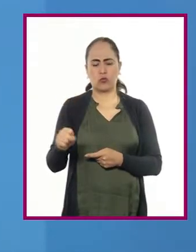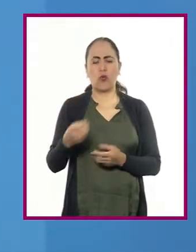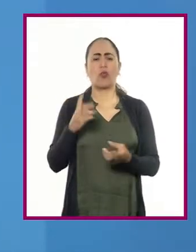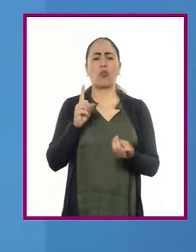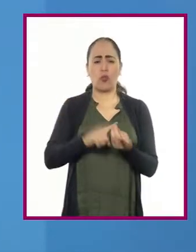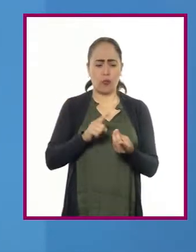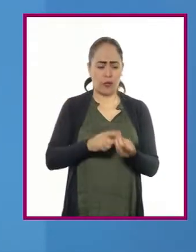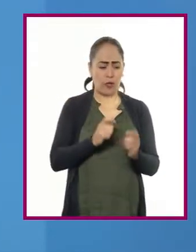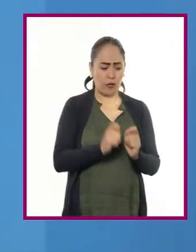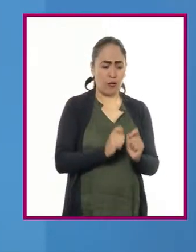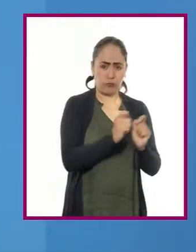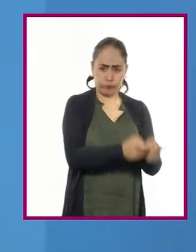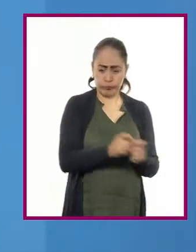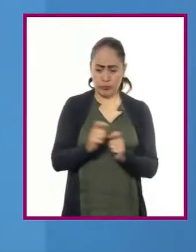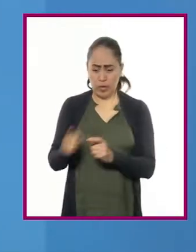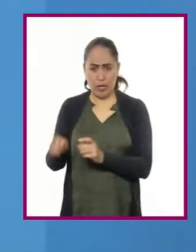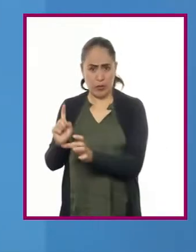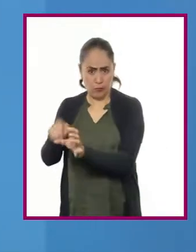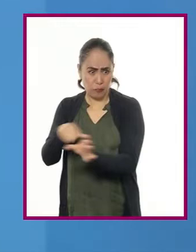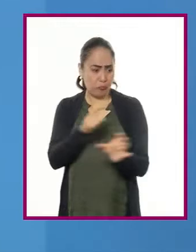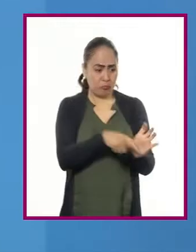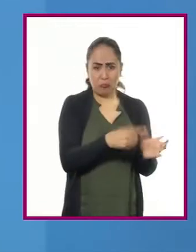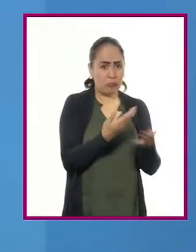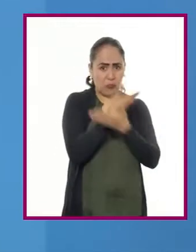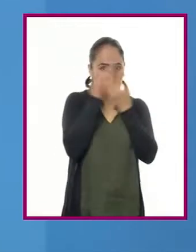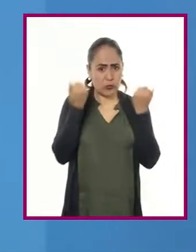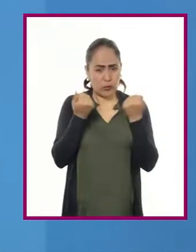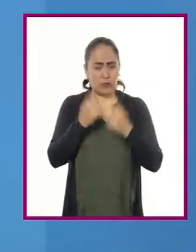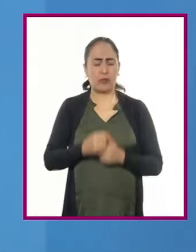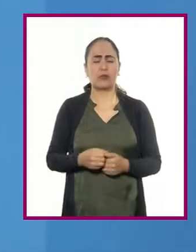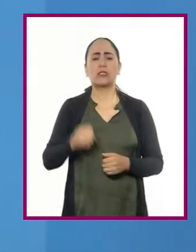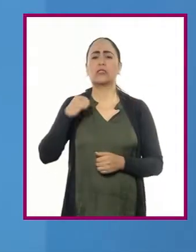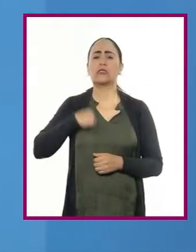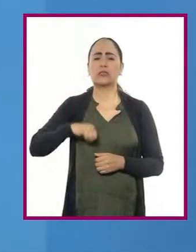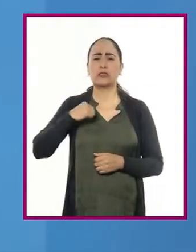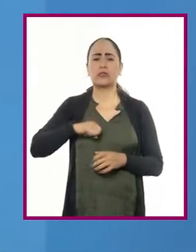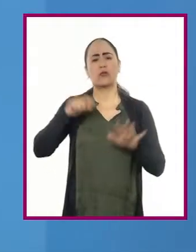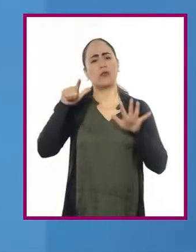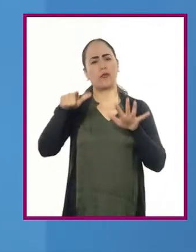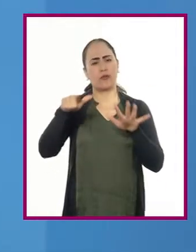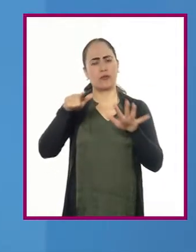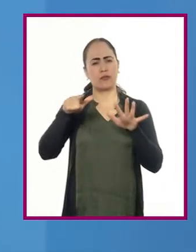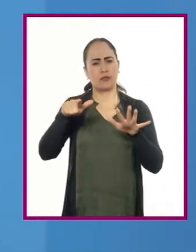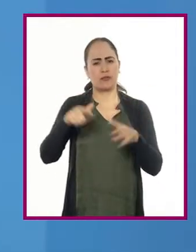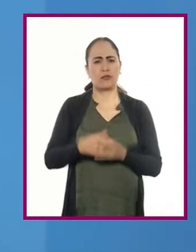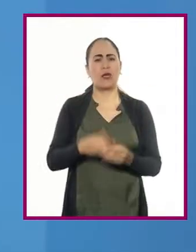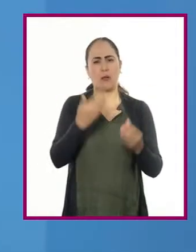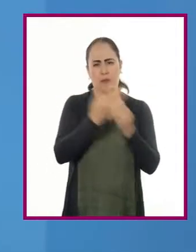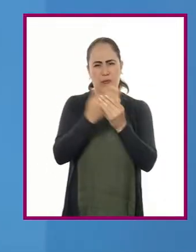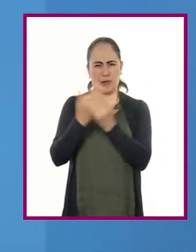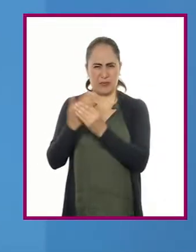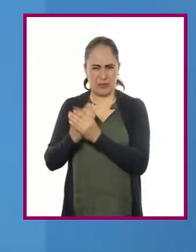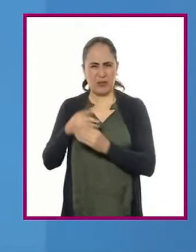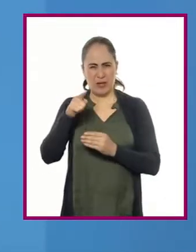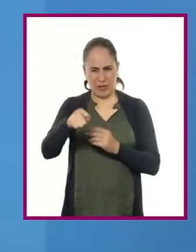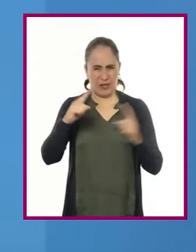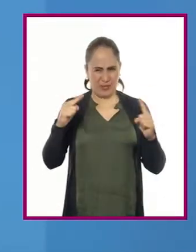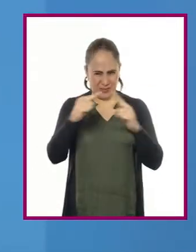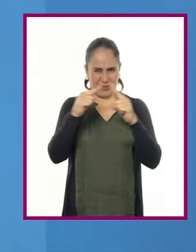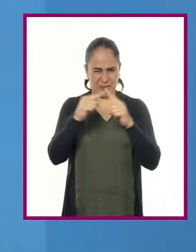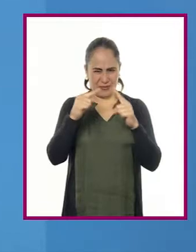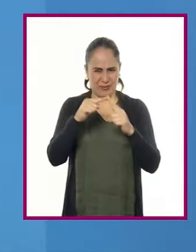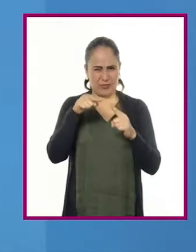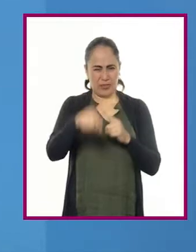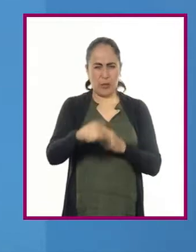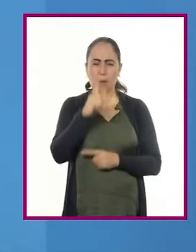claramente. Por ejemplo, en la primera mitad del siglo XVII, los archivos parroquiales muestran poco uso